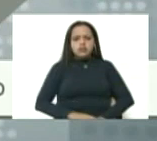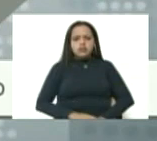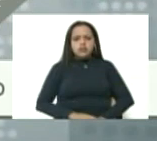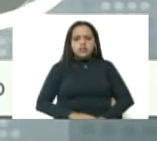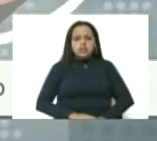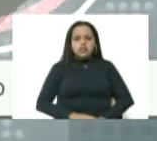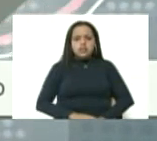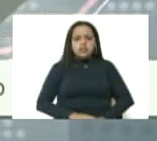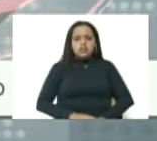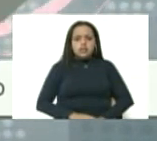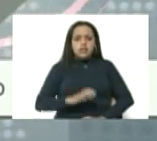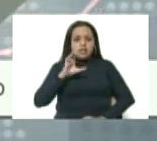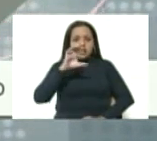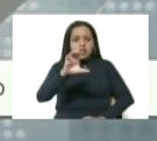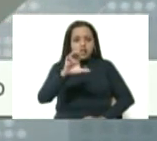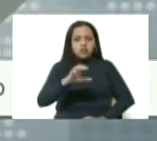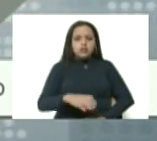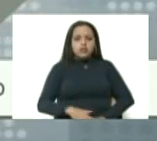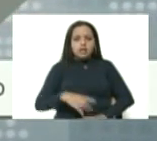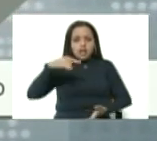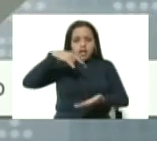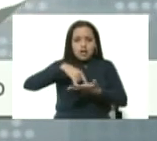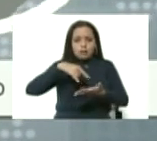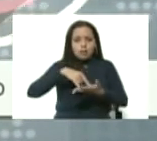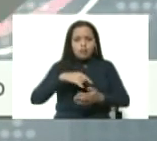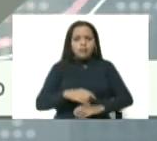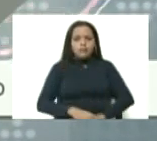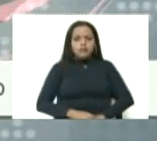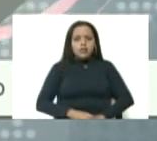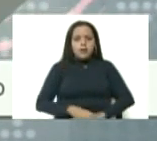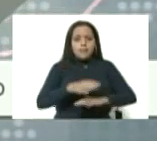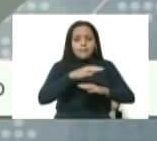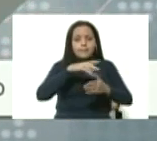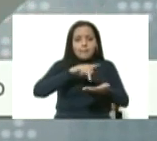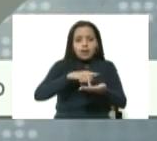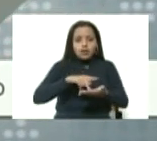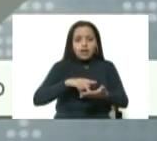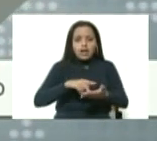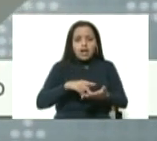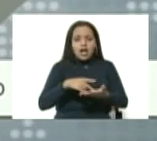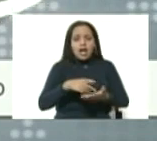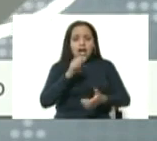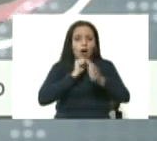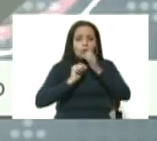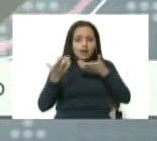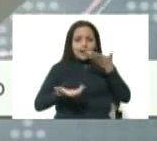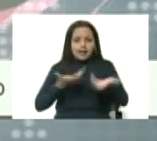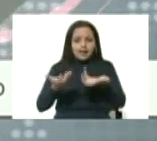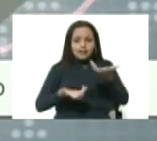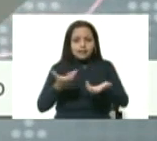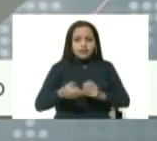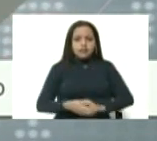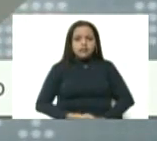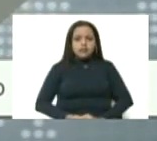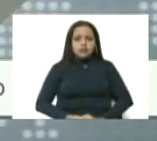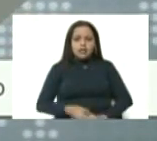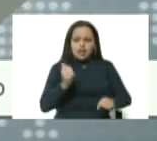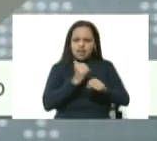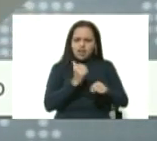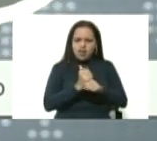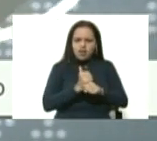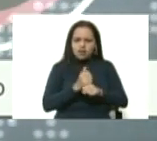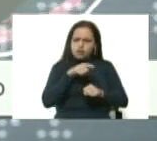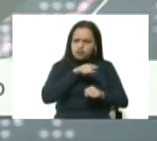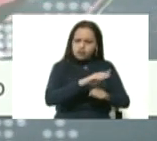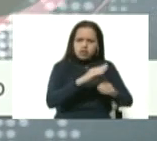Barra, del Estado de Zaragoza, o la parroquia Aguascalientes, de Mariana. Una señora con oficio del hogar, que tenía